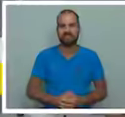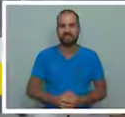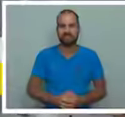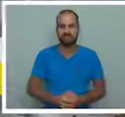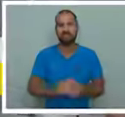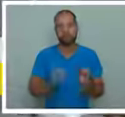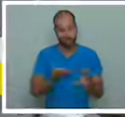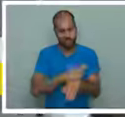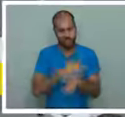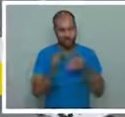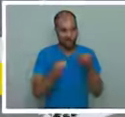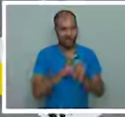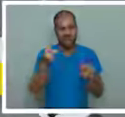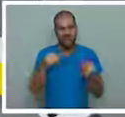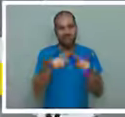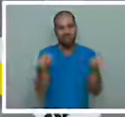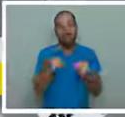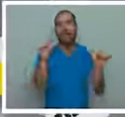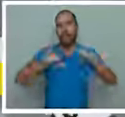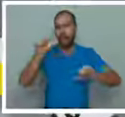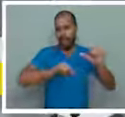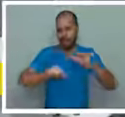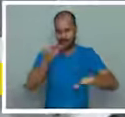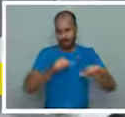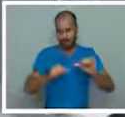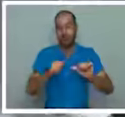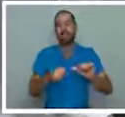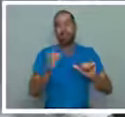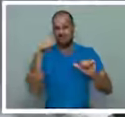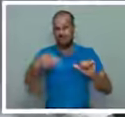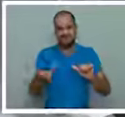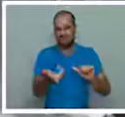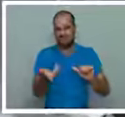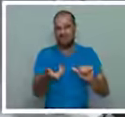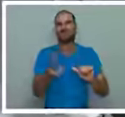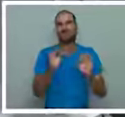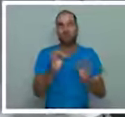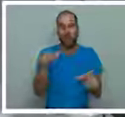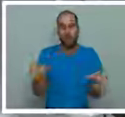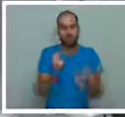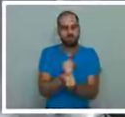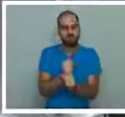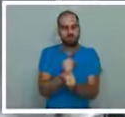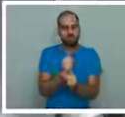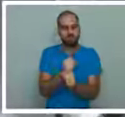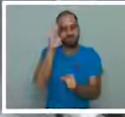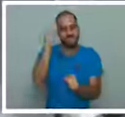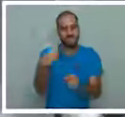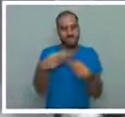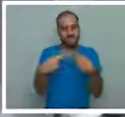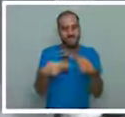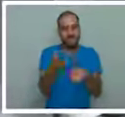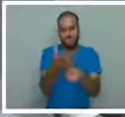lleva a cada uno a su inicio es el diseño y desarrollo de los vídeos de ilusión para la conservación del ceem de especies e intereses